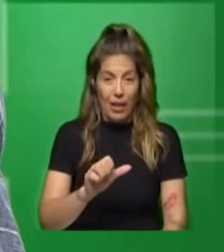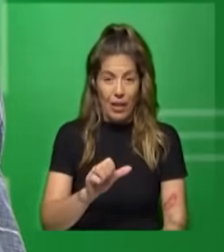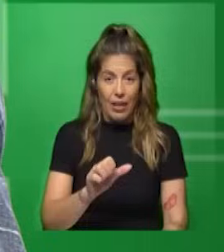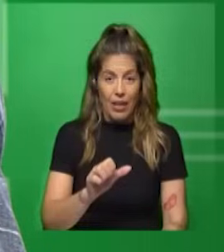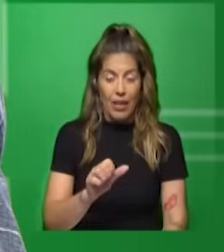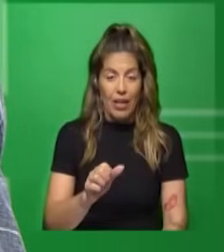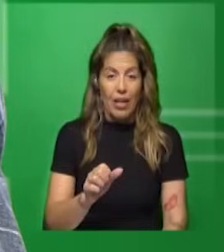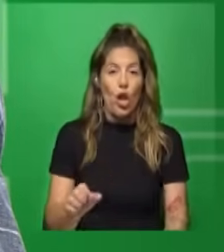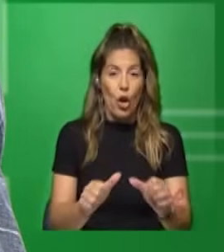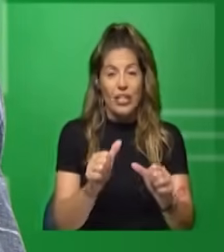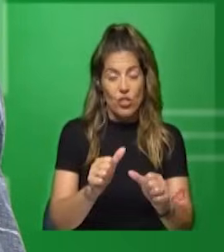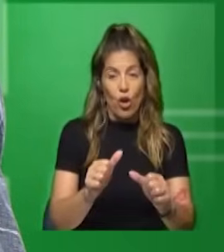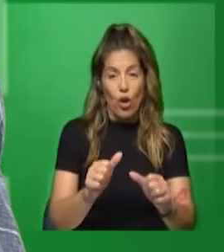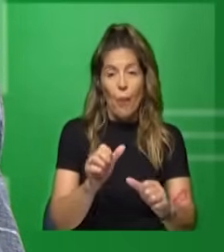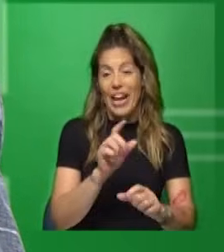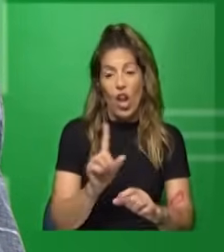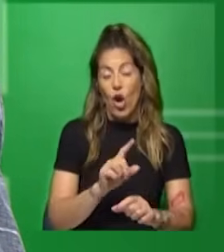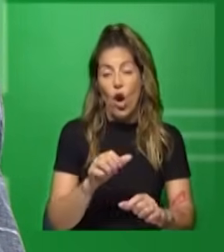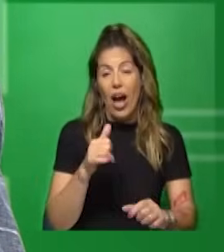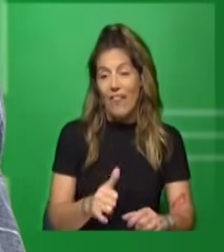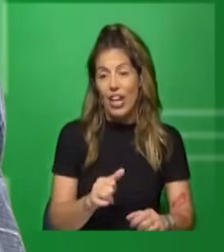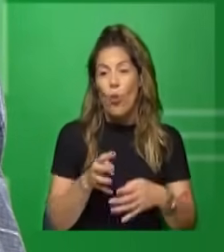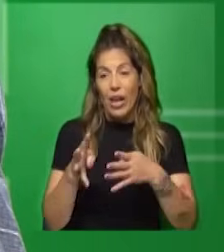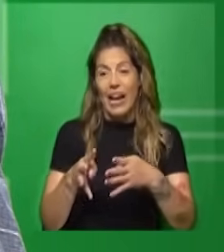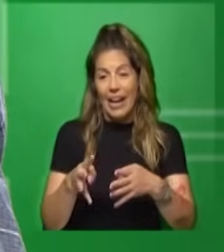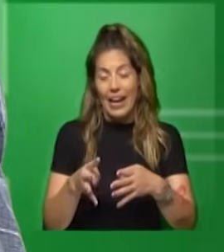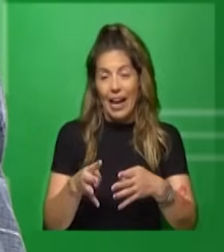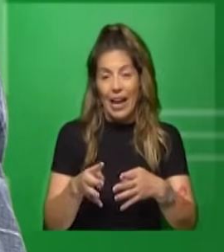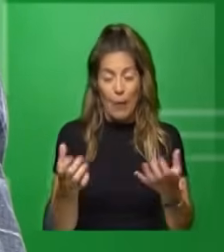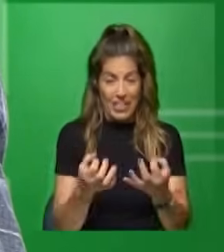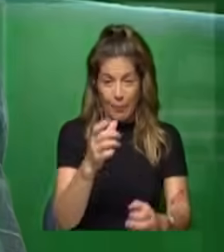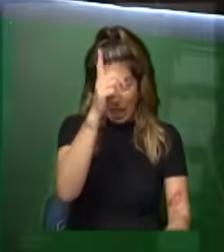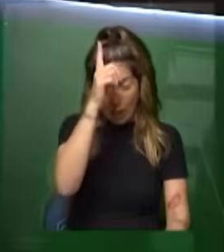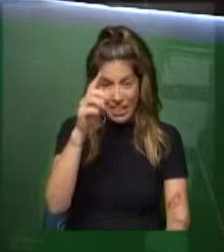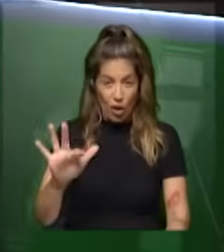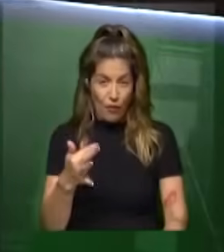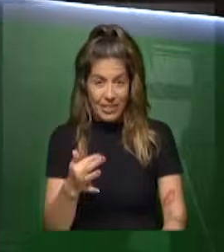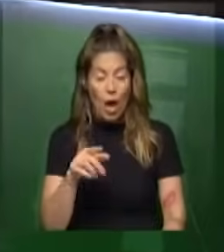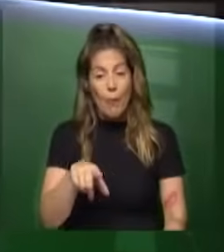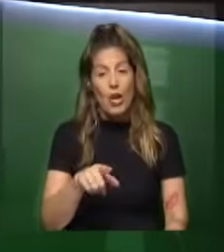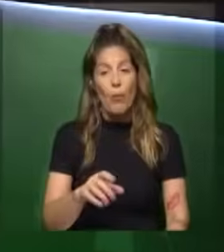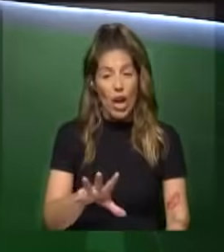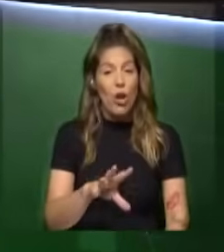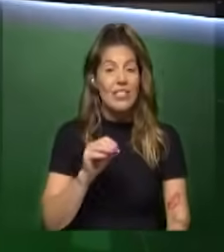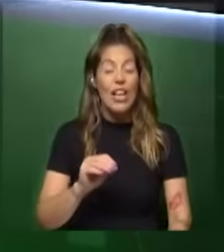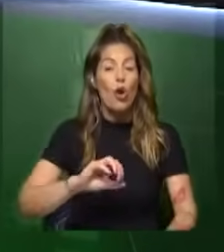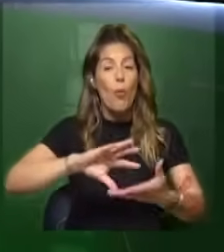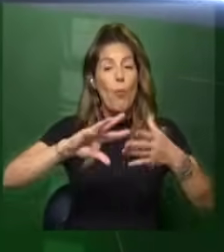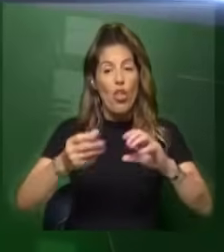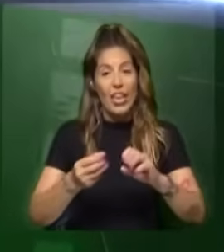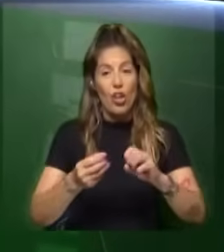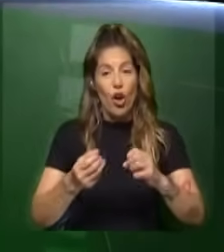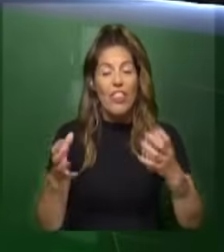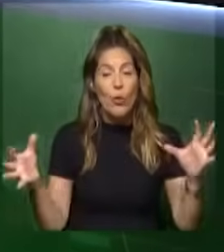no tener nuevamente una guerra, particularmente Alemania con Francia, pero finalmente lo adoptaron como un modelo de inserción internacional,